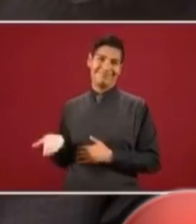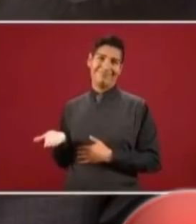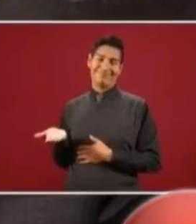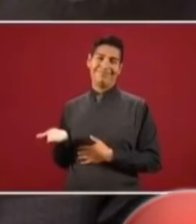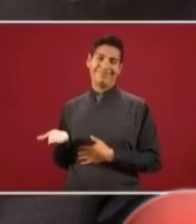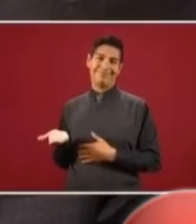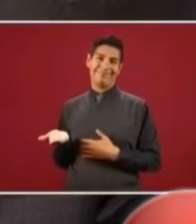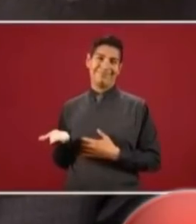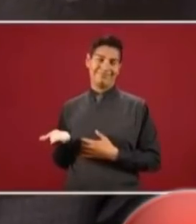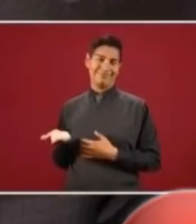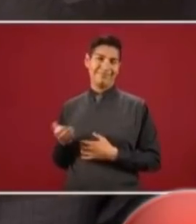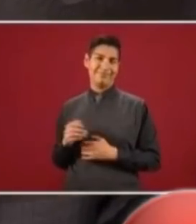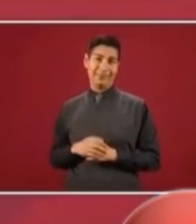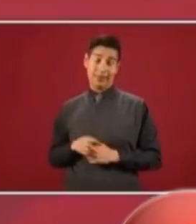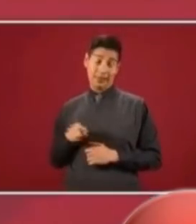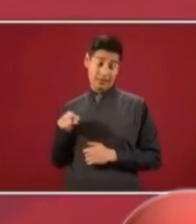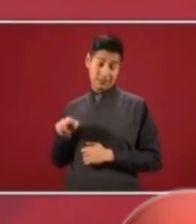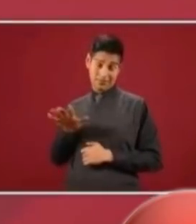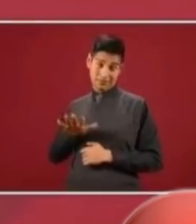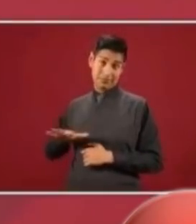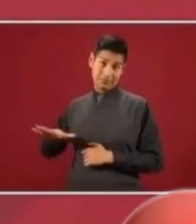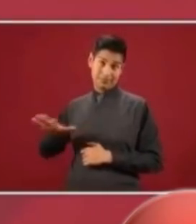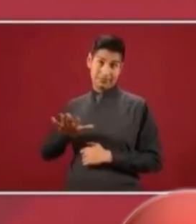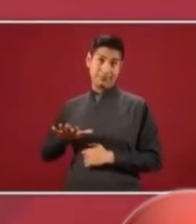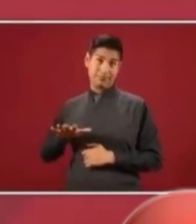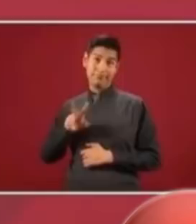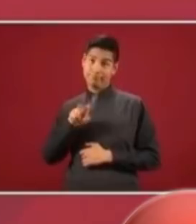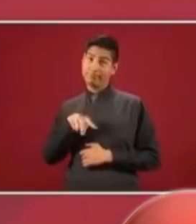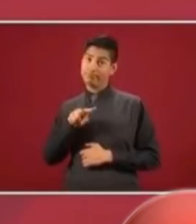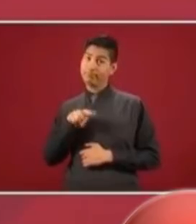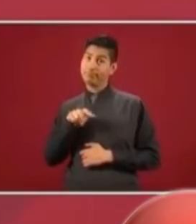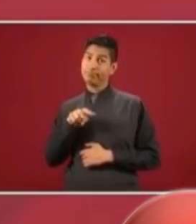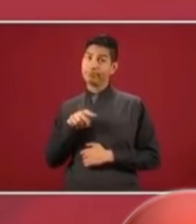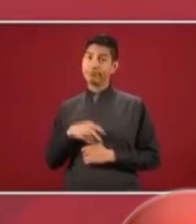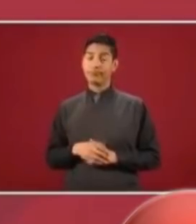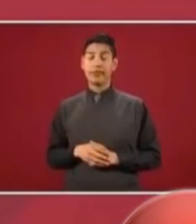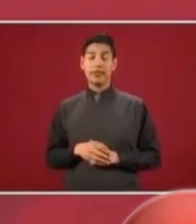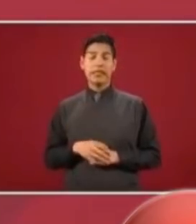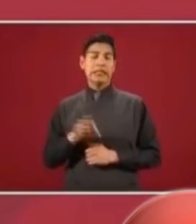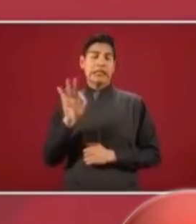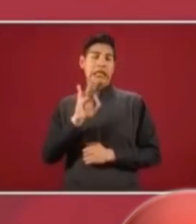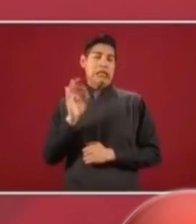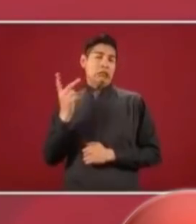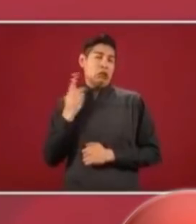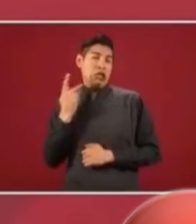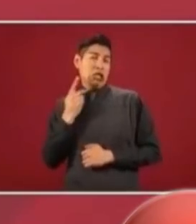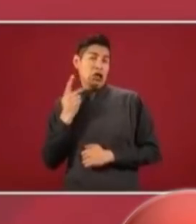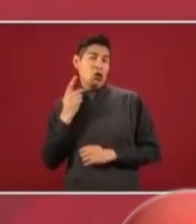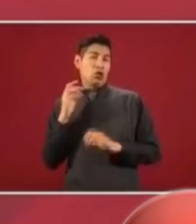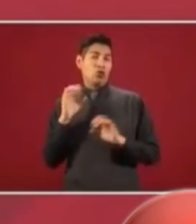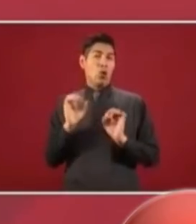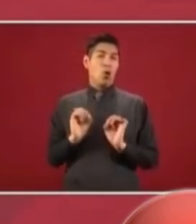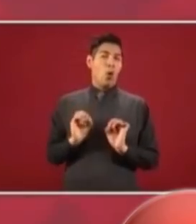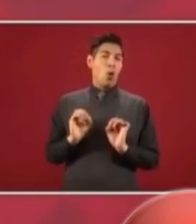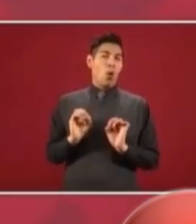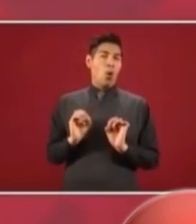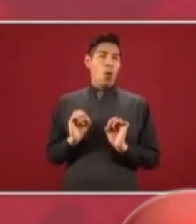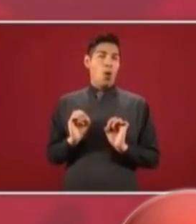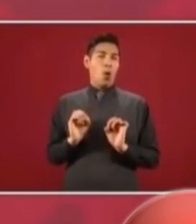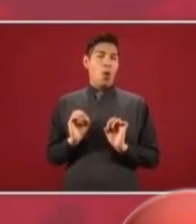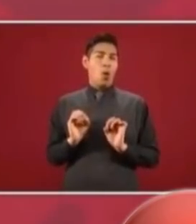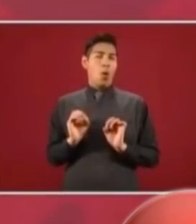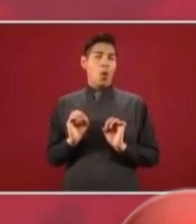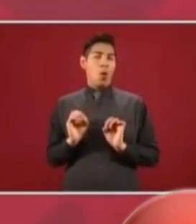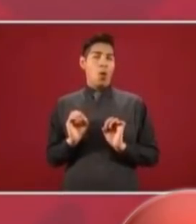los delincuentes de cuello blanco, sean políticos o